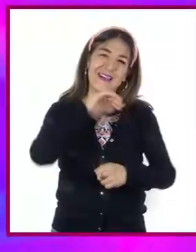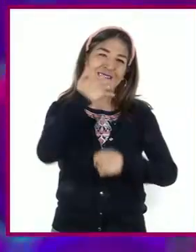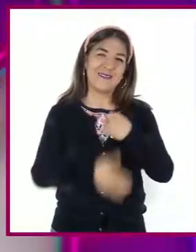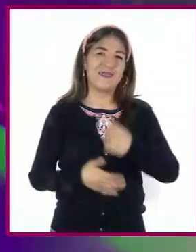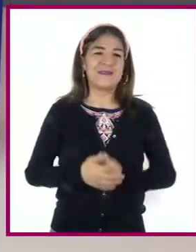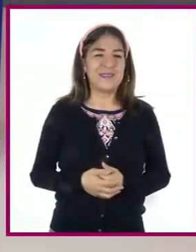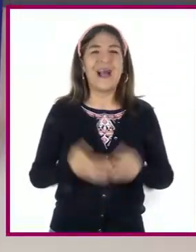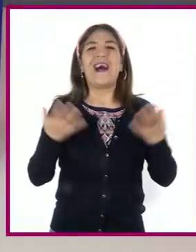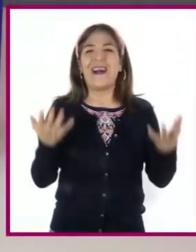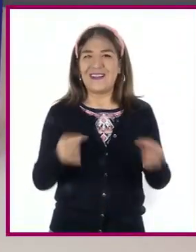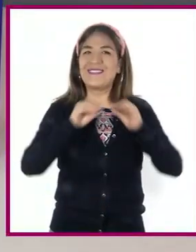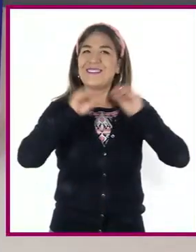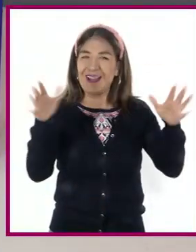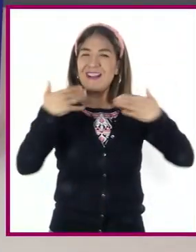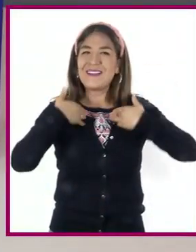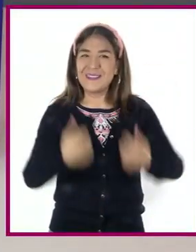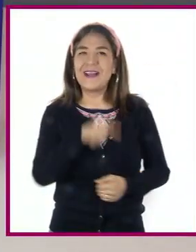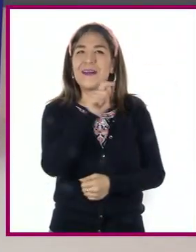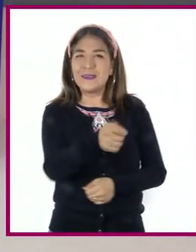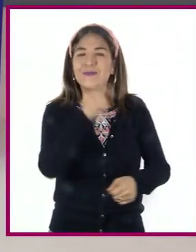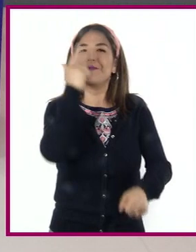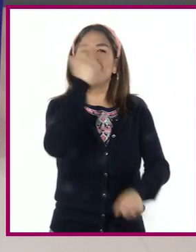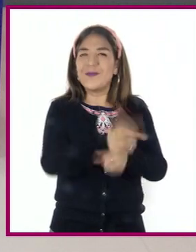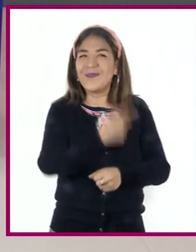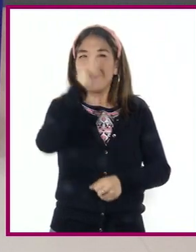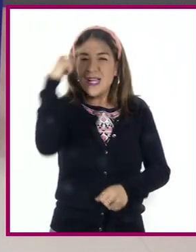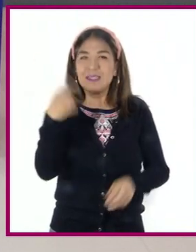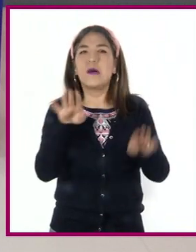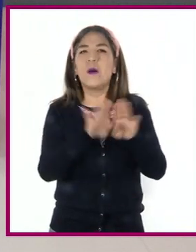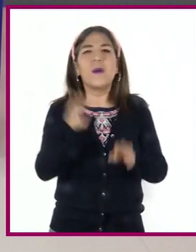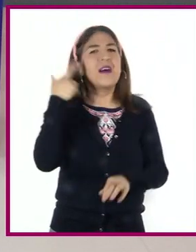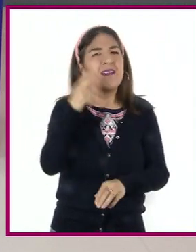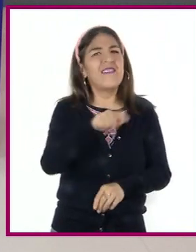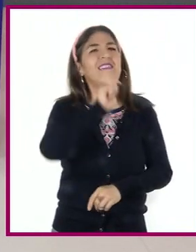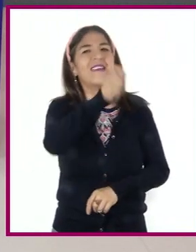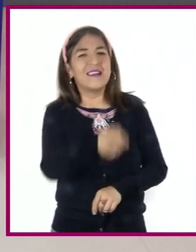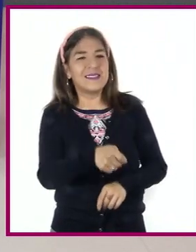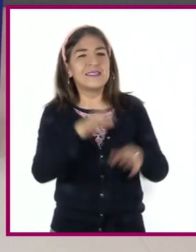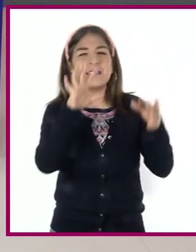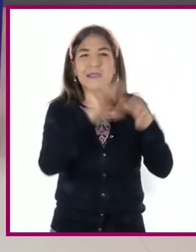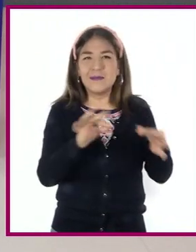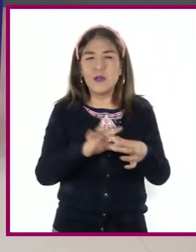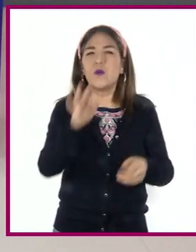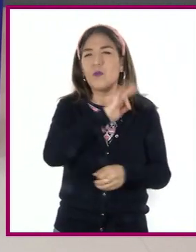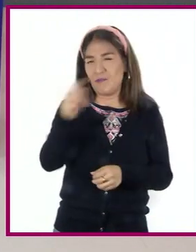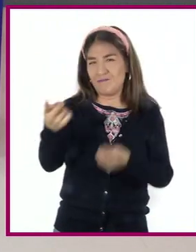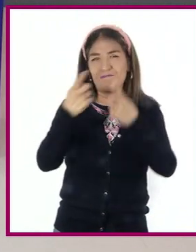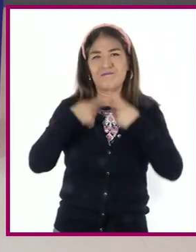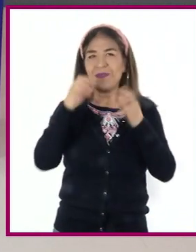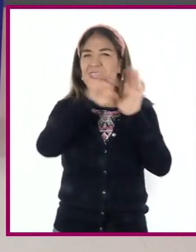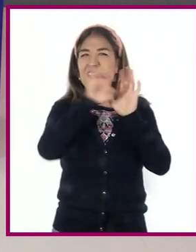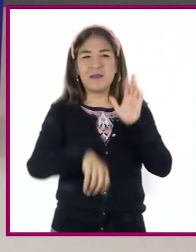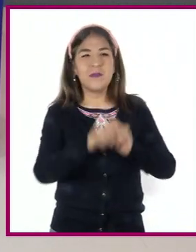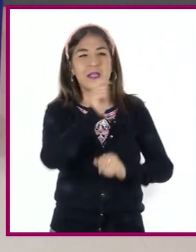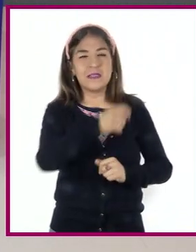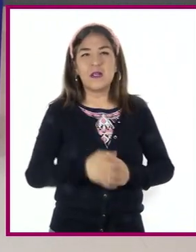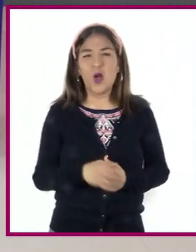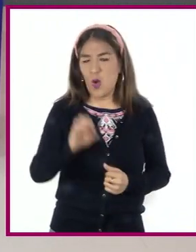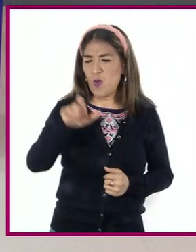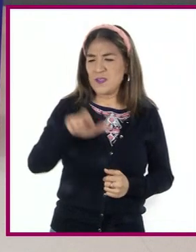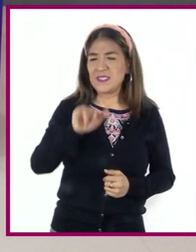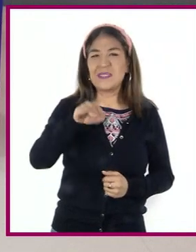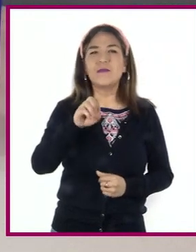expresión propia de los humanos que no puede hacer la luna. Sigamos con la onomatopeya, que son